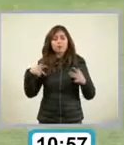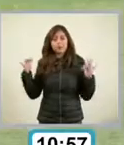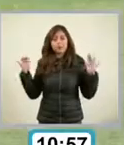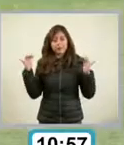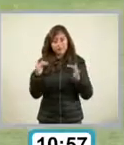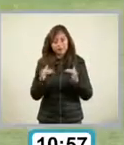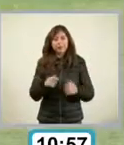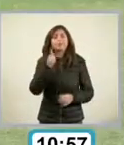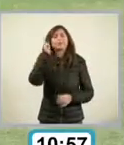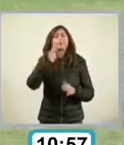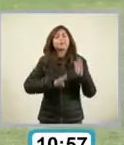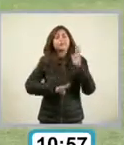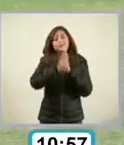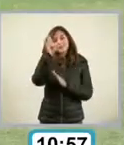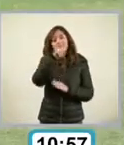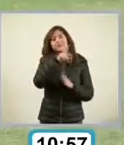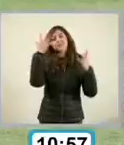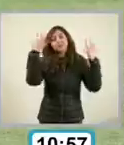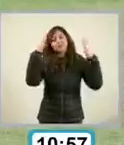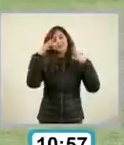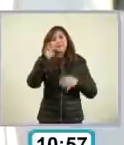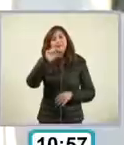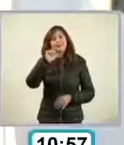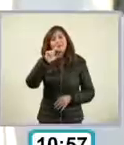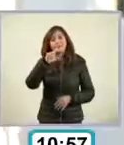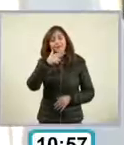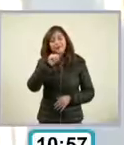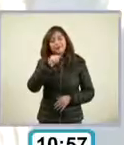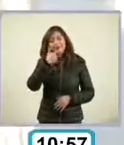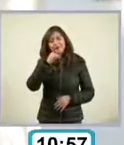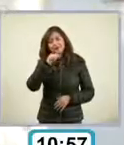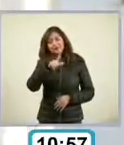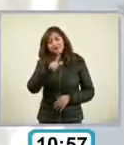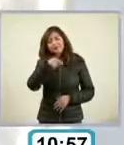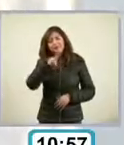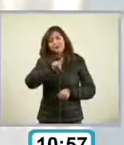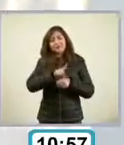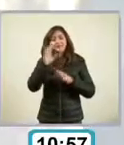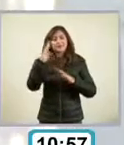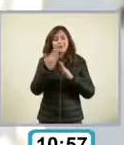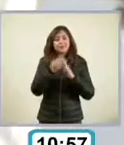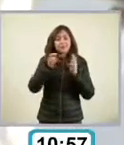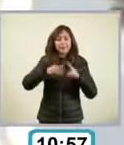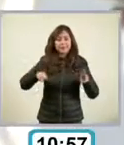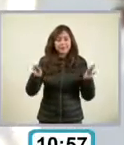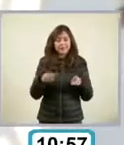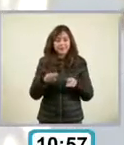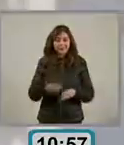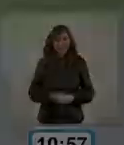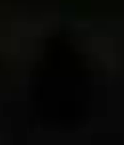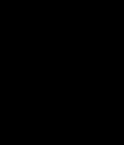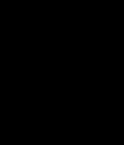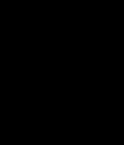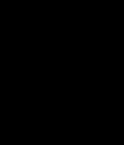Muy bien, mucho éxito. Sí. El aplauso es para Sara Gil, que estuvo con nosotros Muchas en el gracias a intermedio ustedes. y en el musical. Adelante, compañeros, porque hay que...